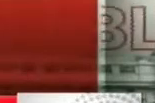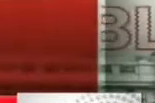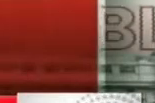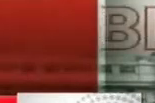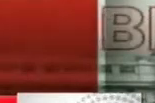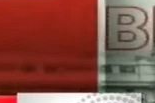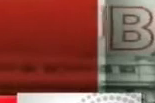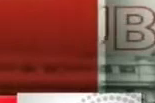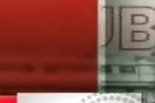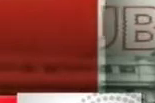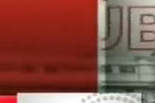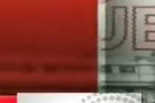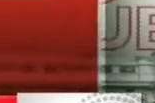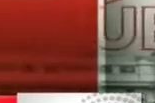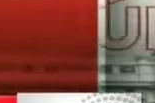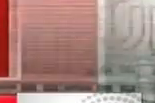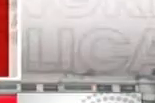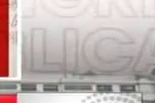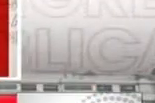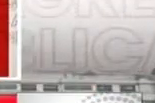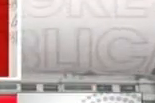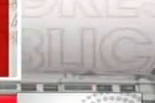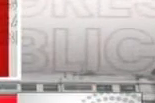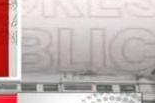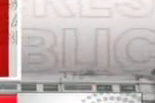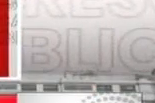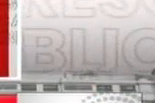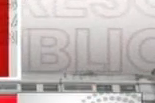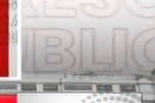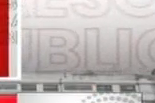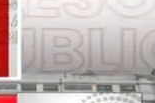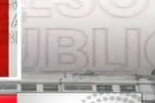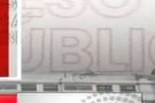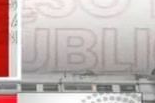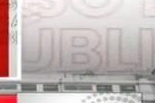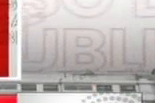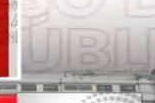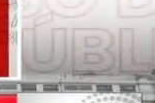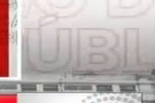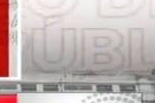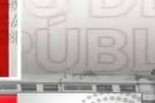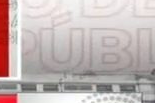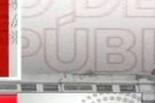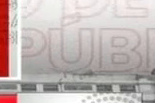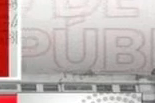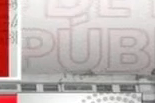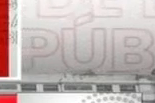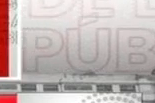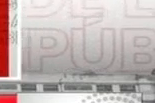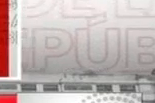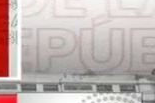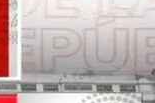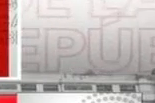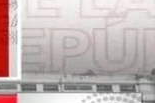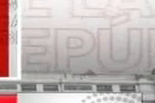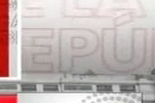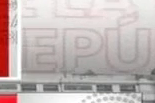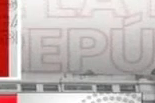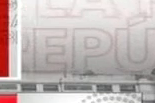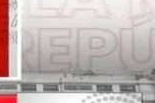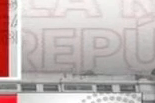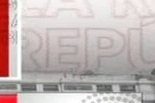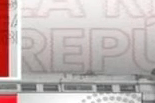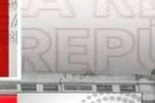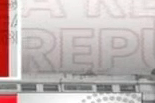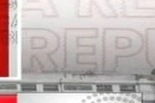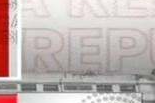implementación. Pregunto, ¿cuánto se va a destinar durante qué tiempo? ¿Y de dónde va a salir